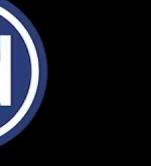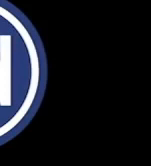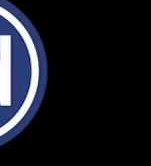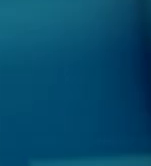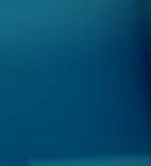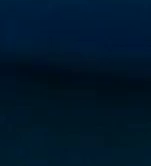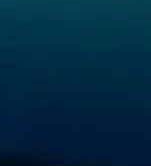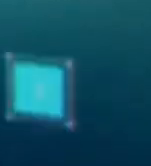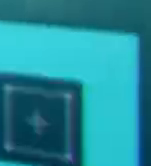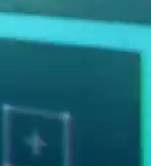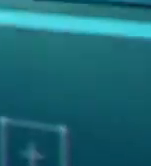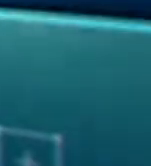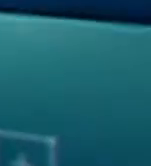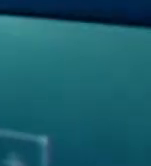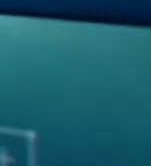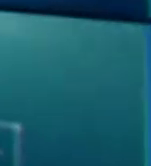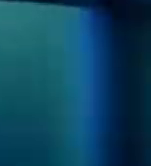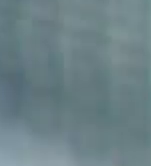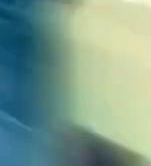PAN.